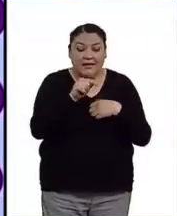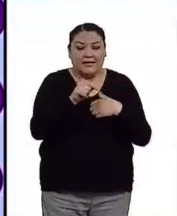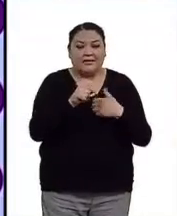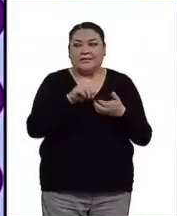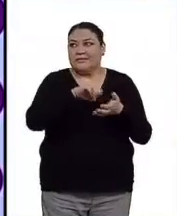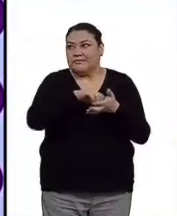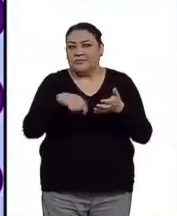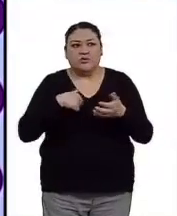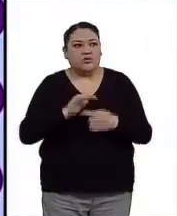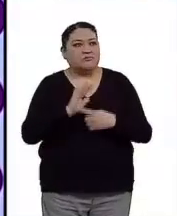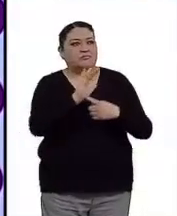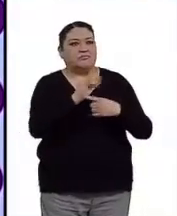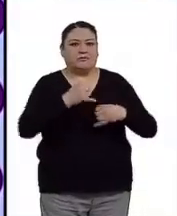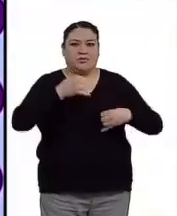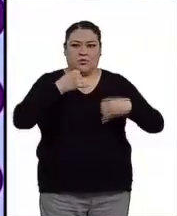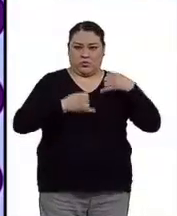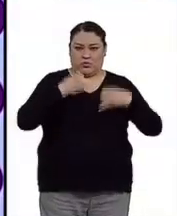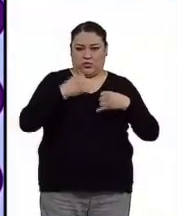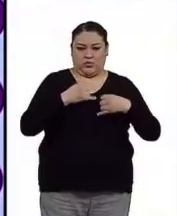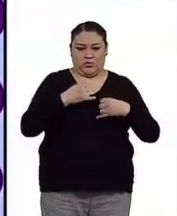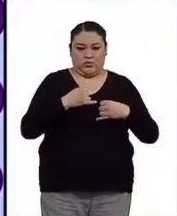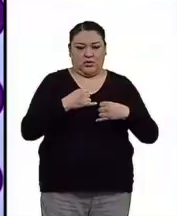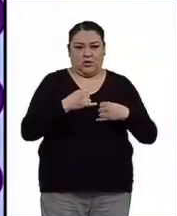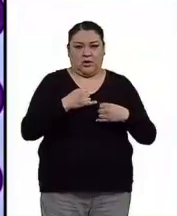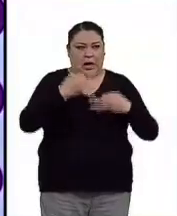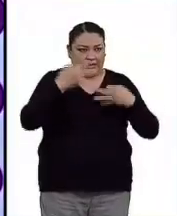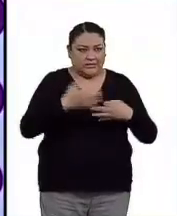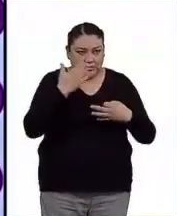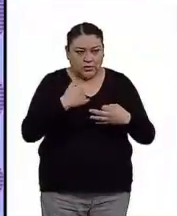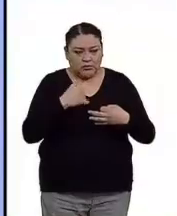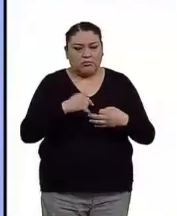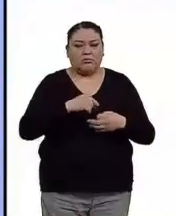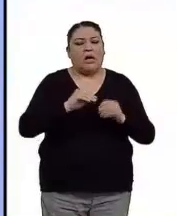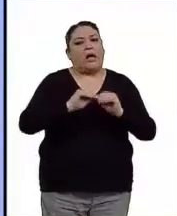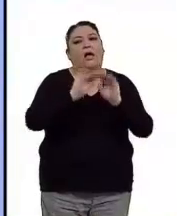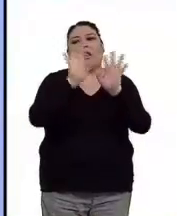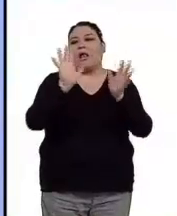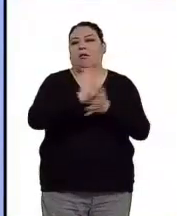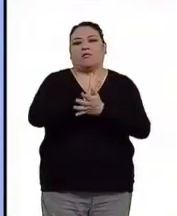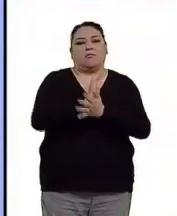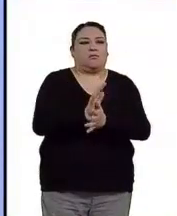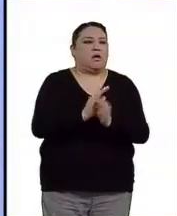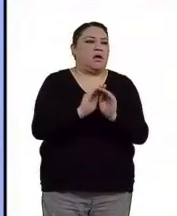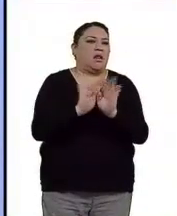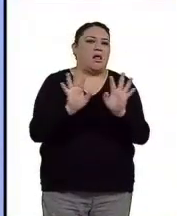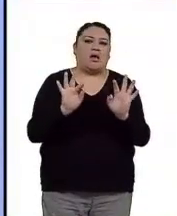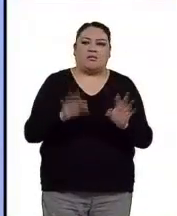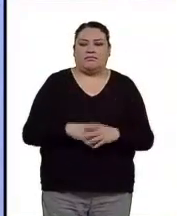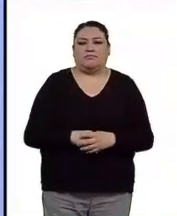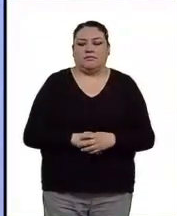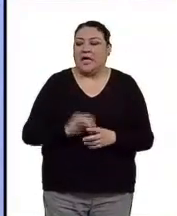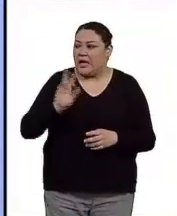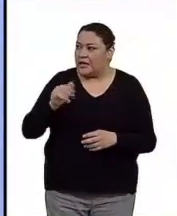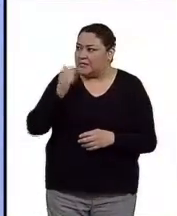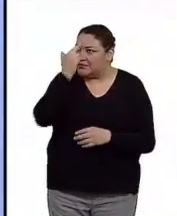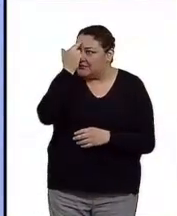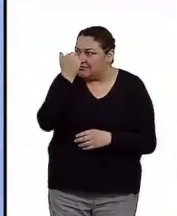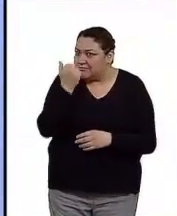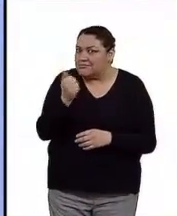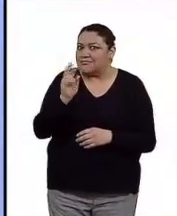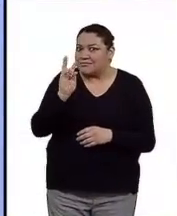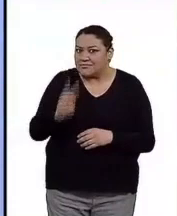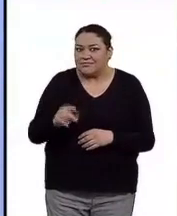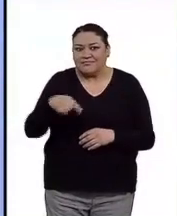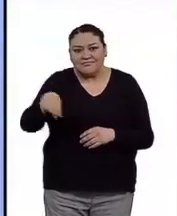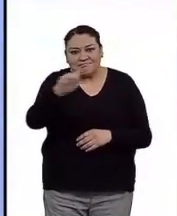pruebe en sede judicial, sí son discriminatorios. Muchas gracias. Aquí acabas de decir algo muy, muy interesante y también muy importante, que este tipo